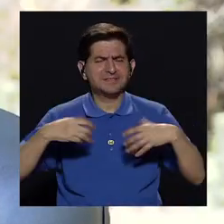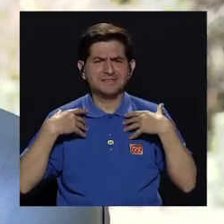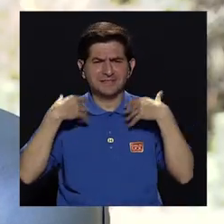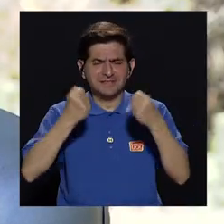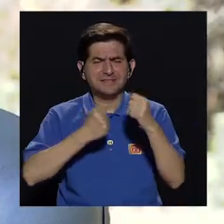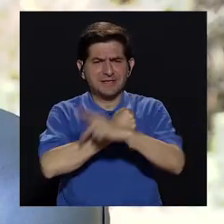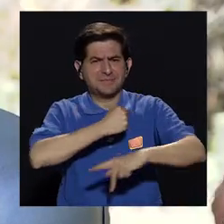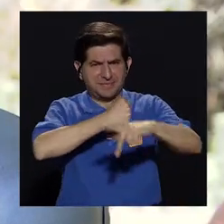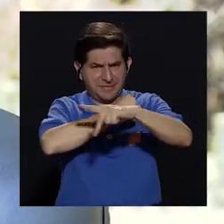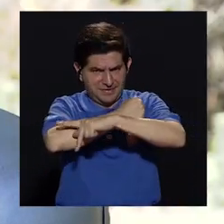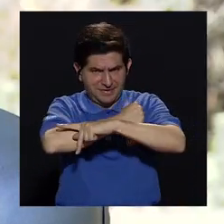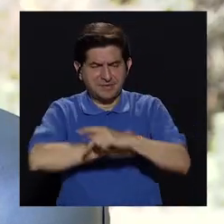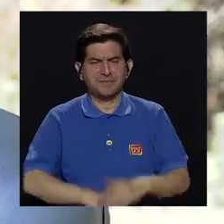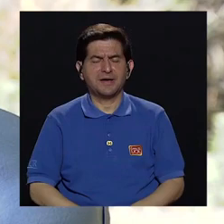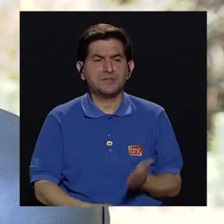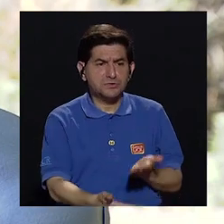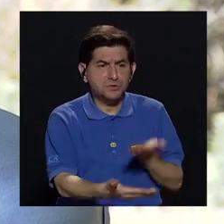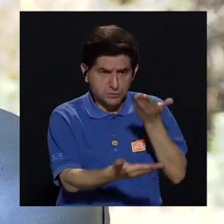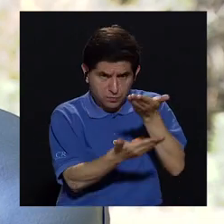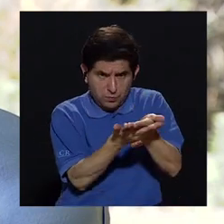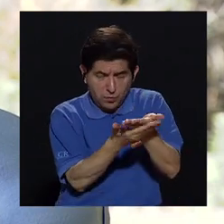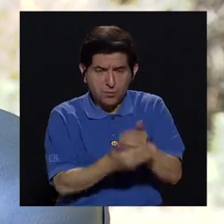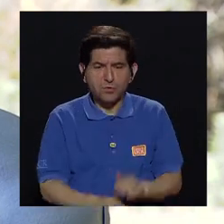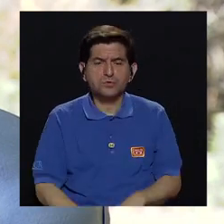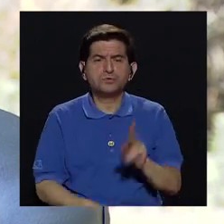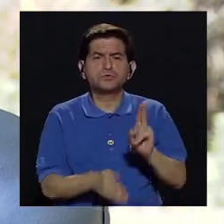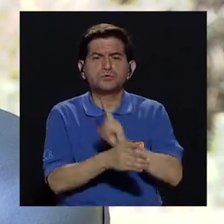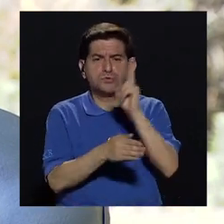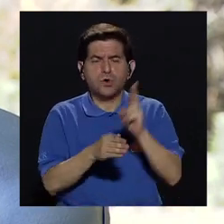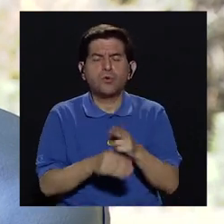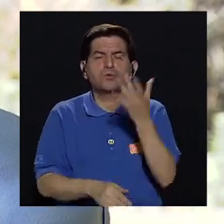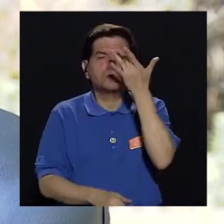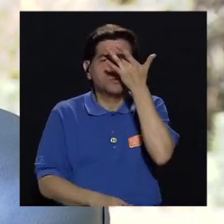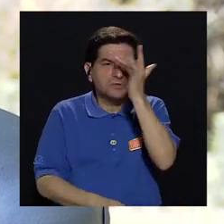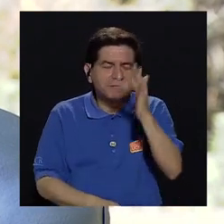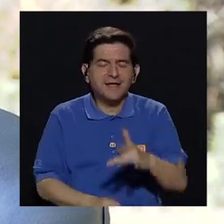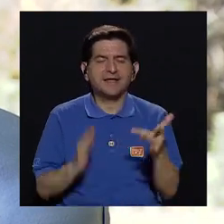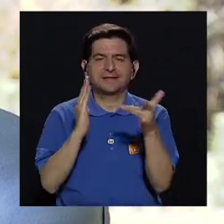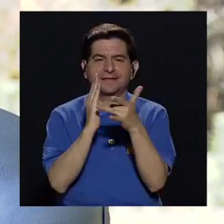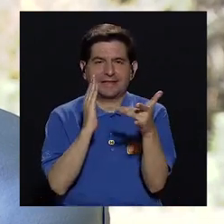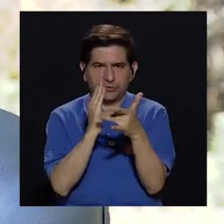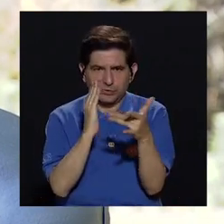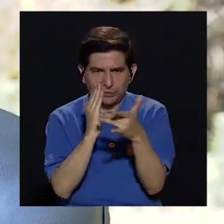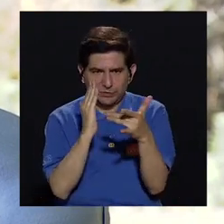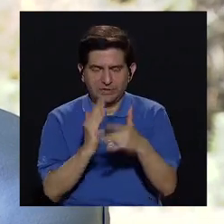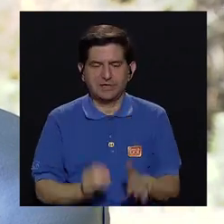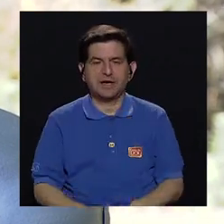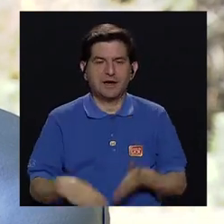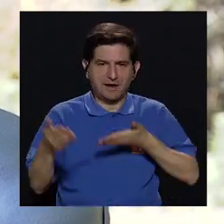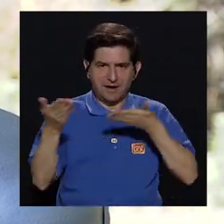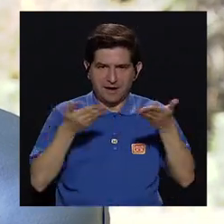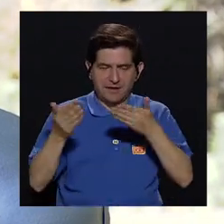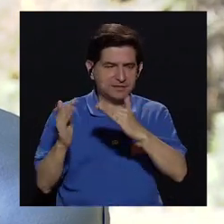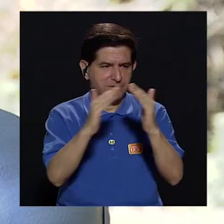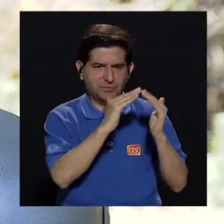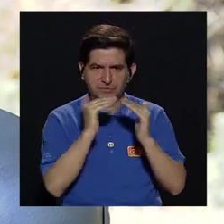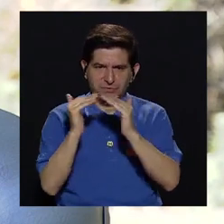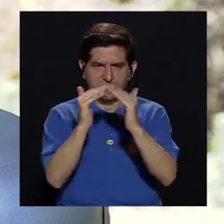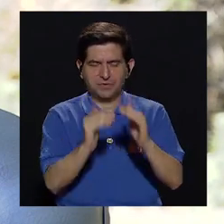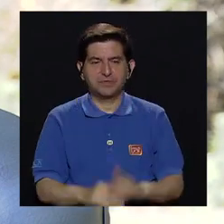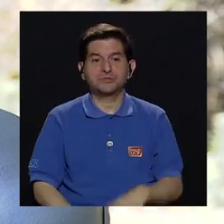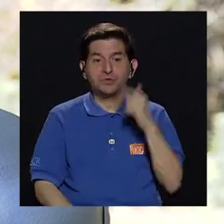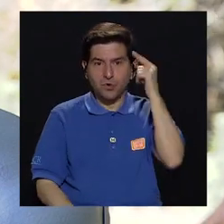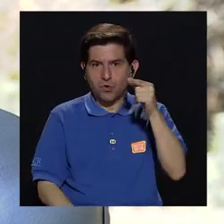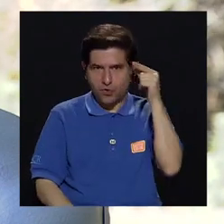sistema de salud de nuestro país propuso hacer un uso inteligente de la tecnología al servicio de la